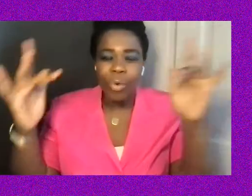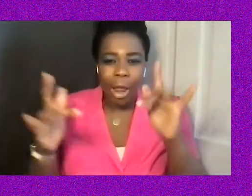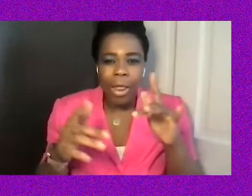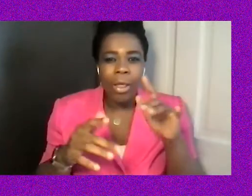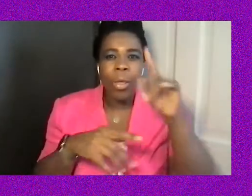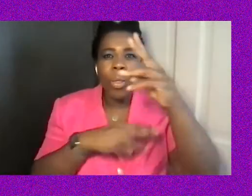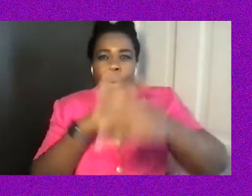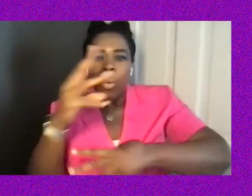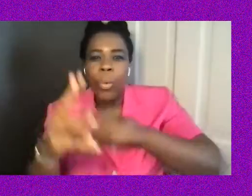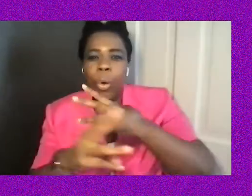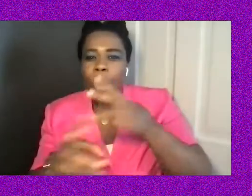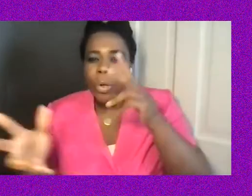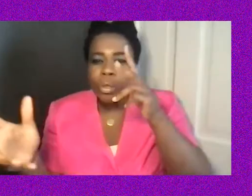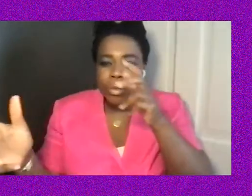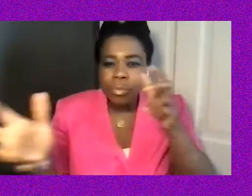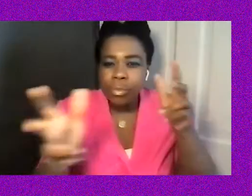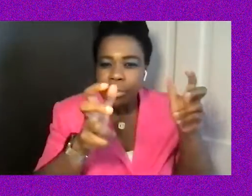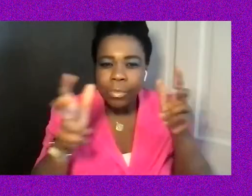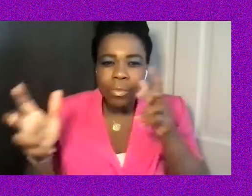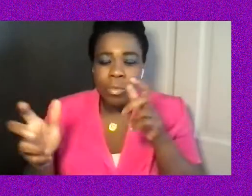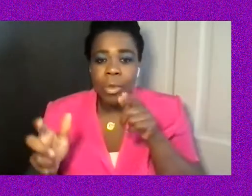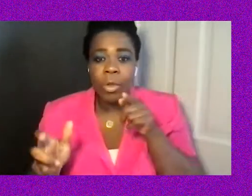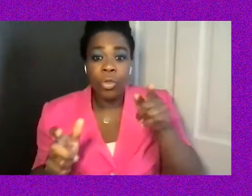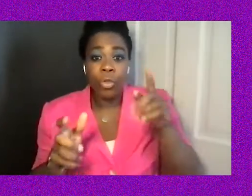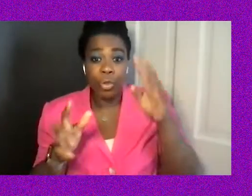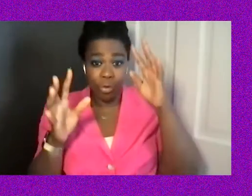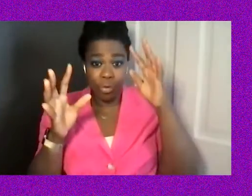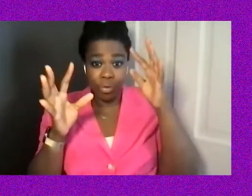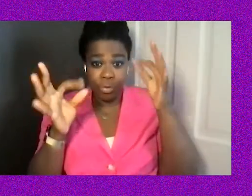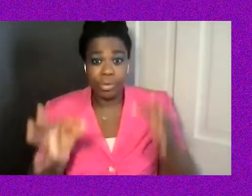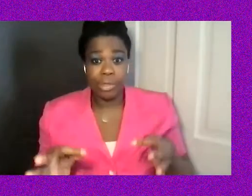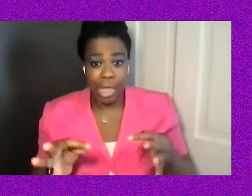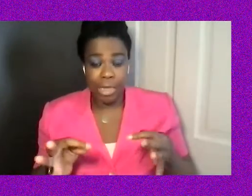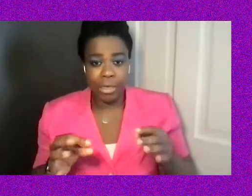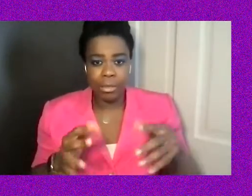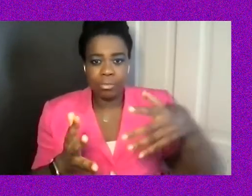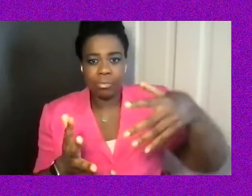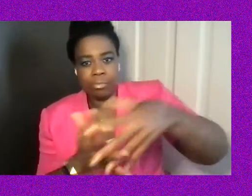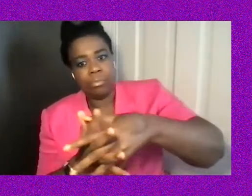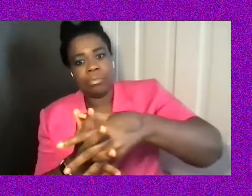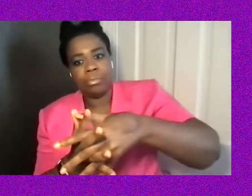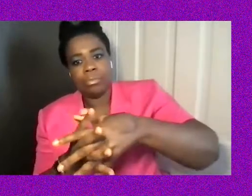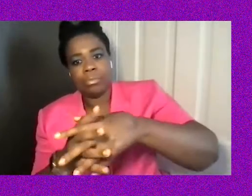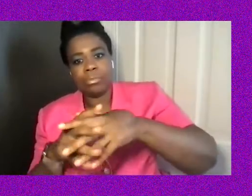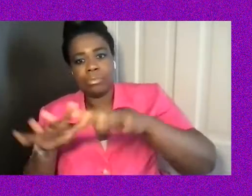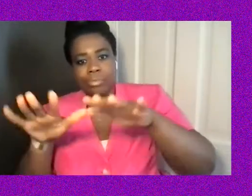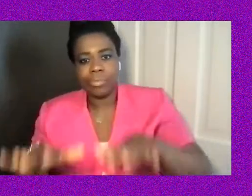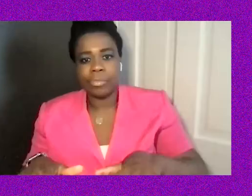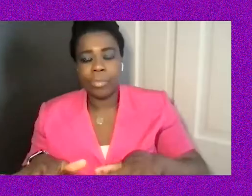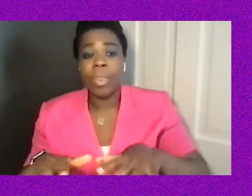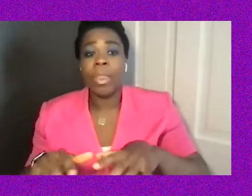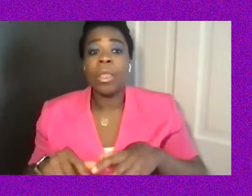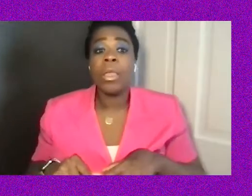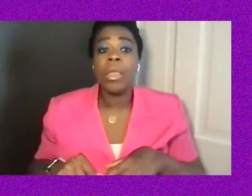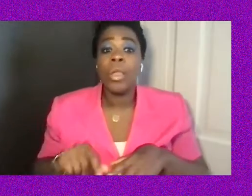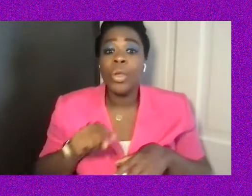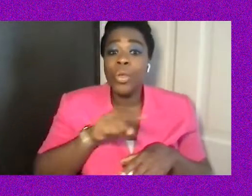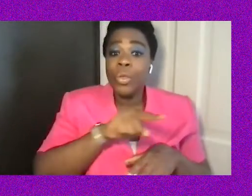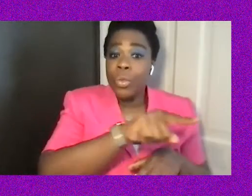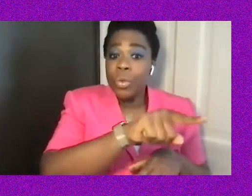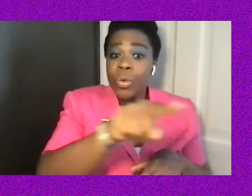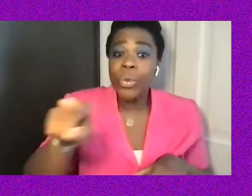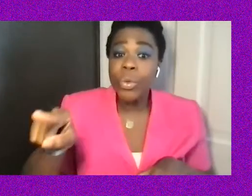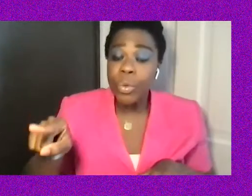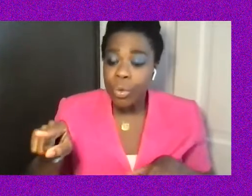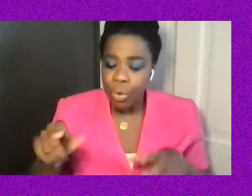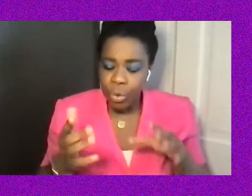concede al clima, pero los ojos no se rinden a la medida del mundo que donde haya